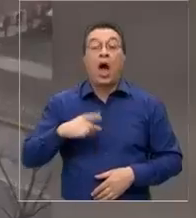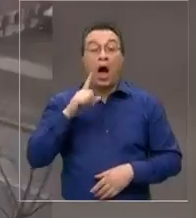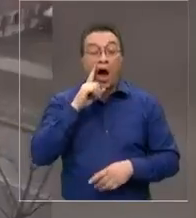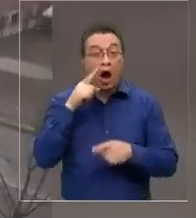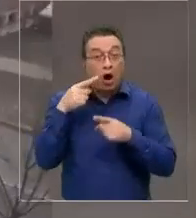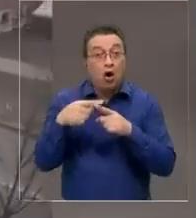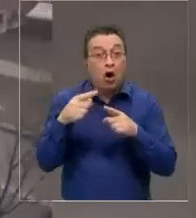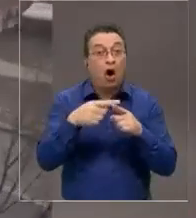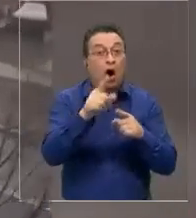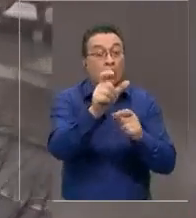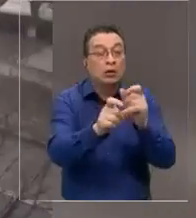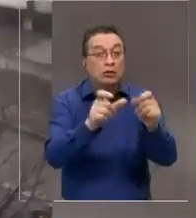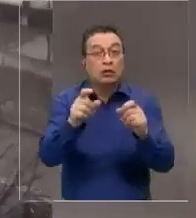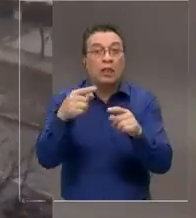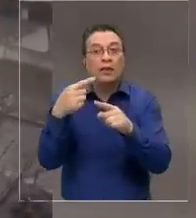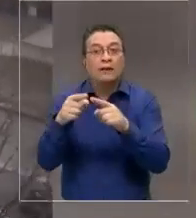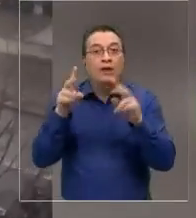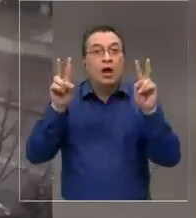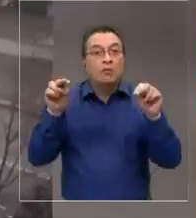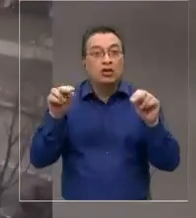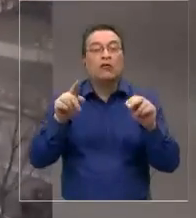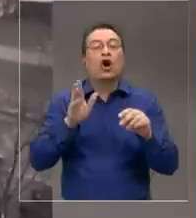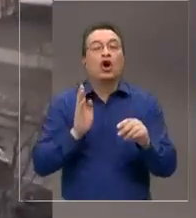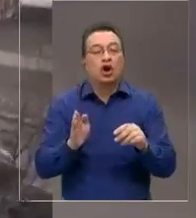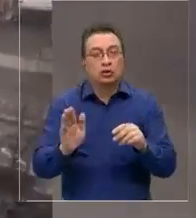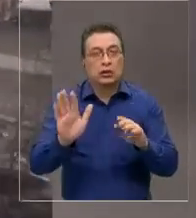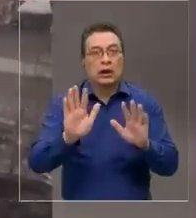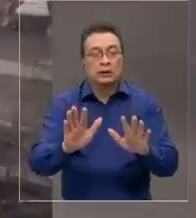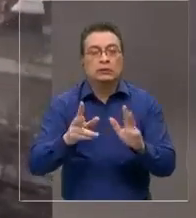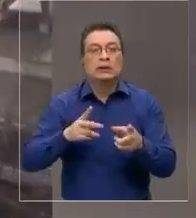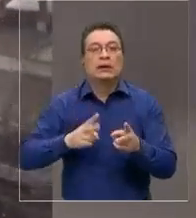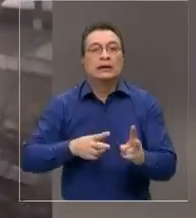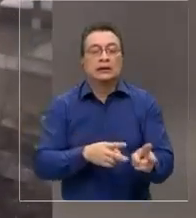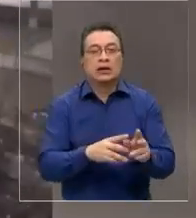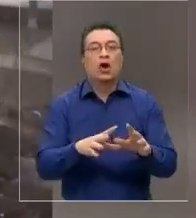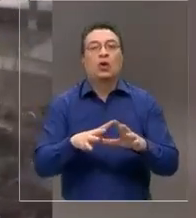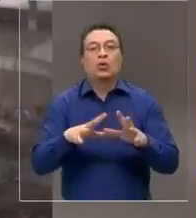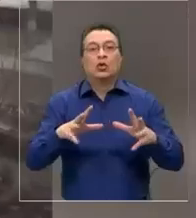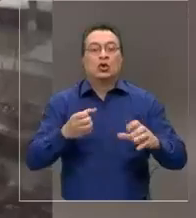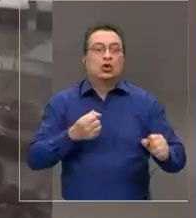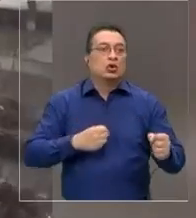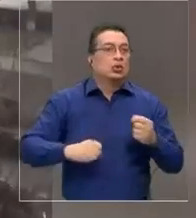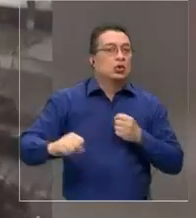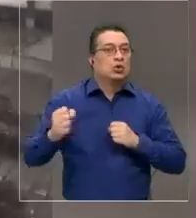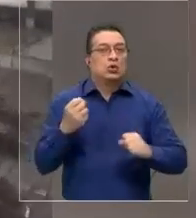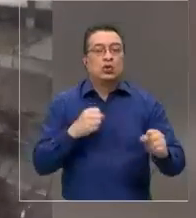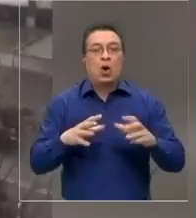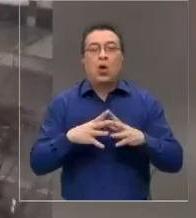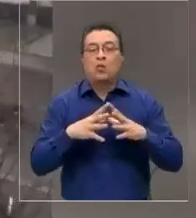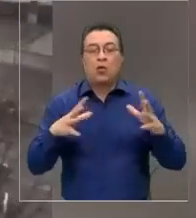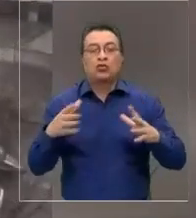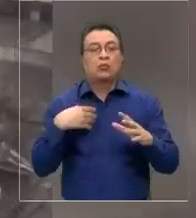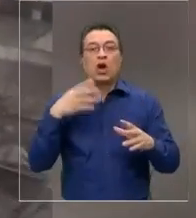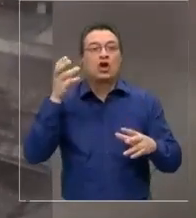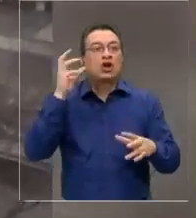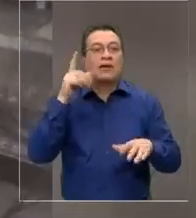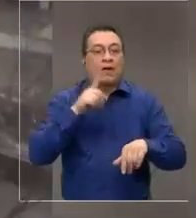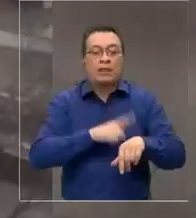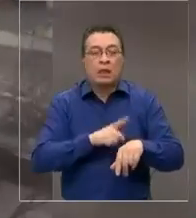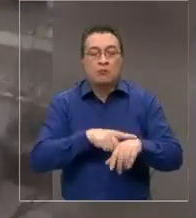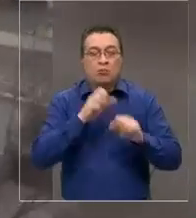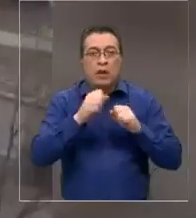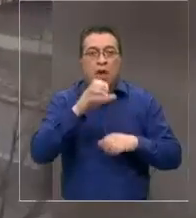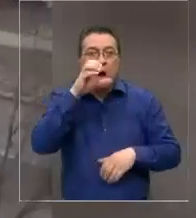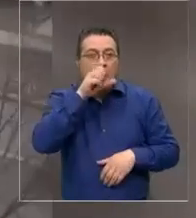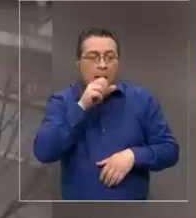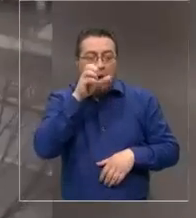otros que por diversos motivos siguen ahí en medio de la guerra con muchísima angustia, porque uno no sabe en cuánto tiempo pueden aguantar,